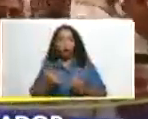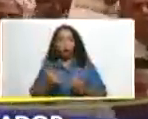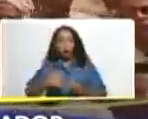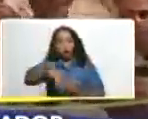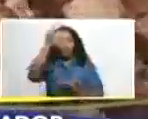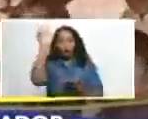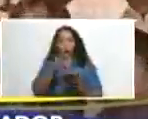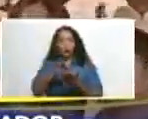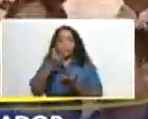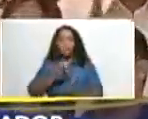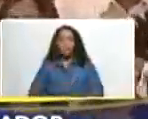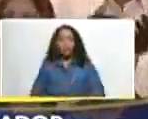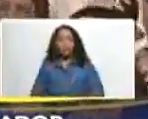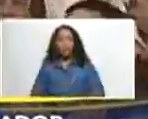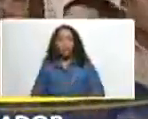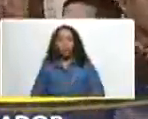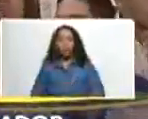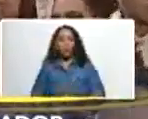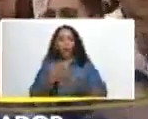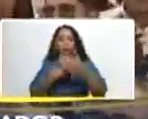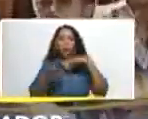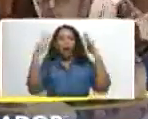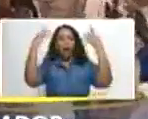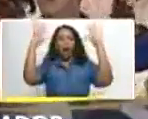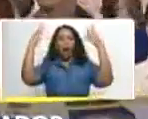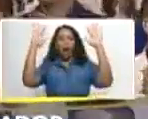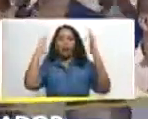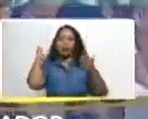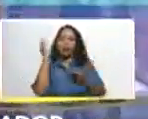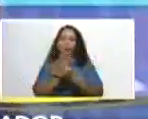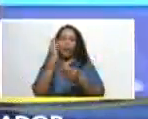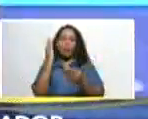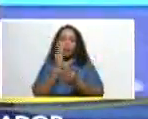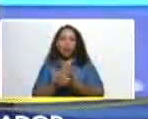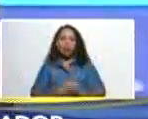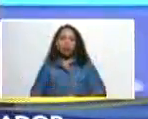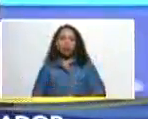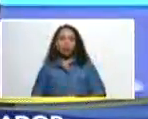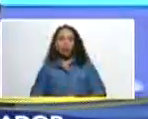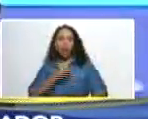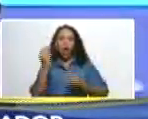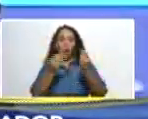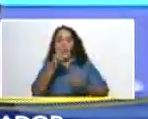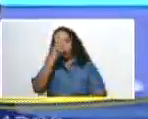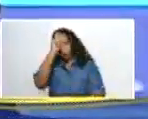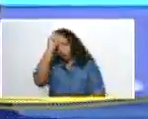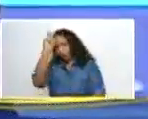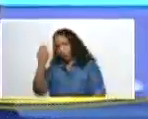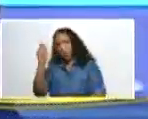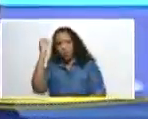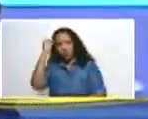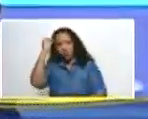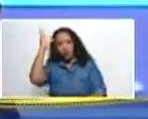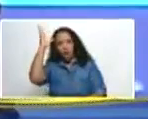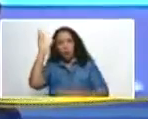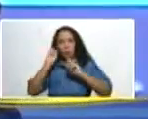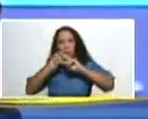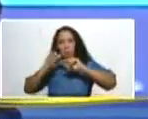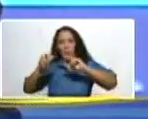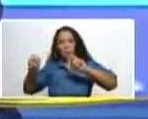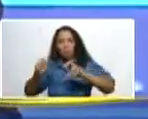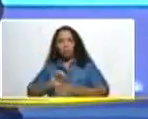aprobado y vamos a celebrarlo siempre como un reconocimiento a la capacidad de investigación